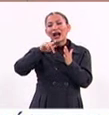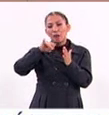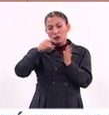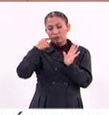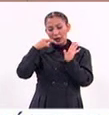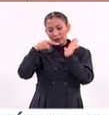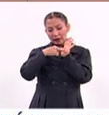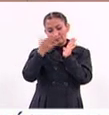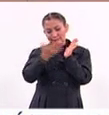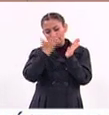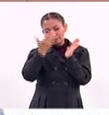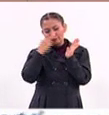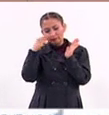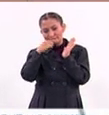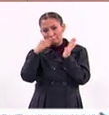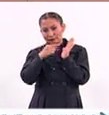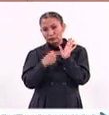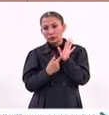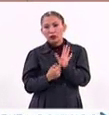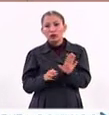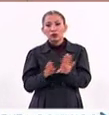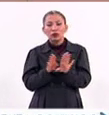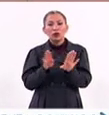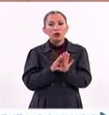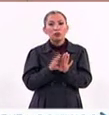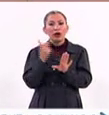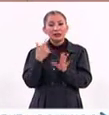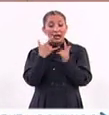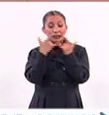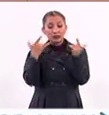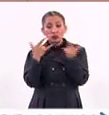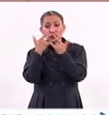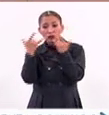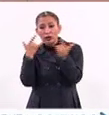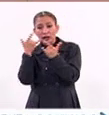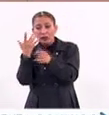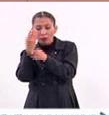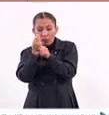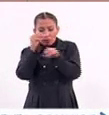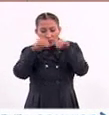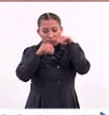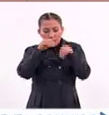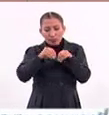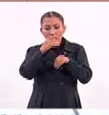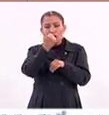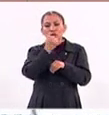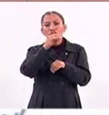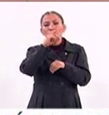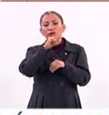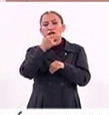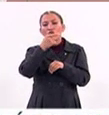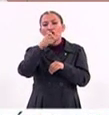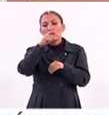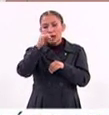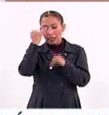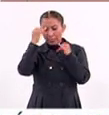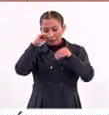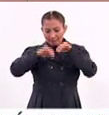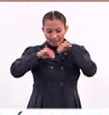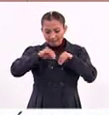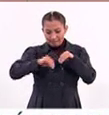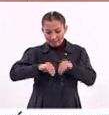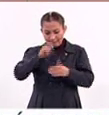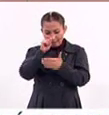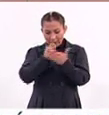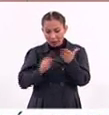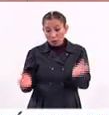permiten, bueno, pues un poco les muestro cómo pues estas historias, estas adaptaciones que hace Judy Goldman, quien es la autora, es también